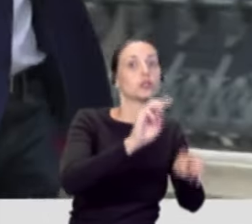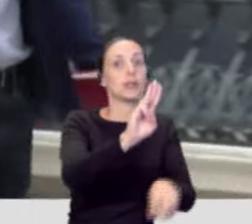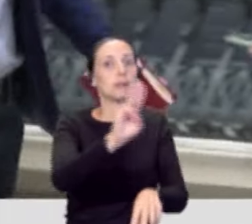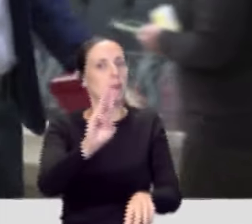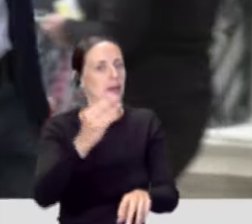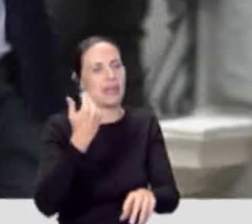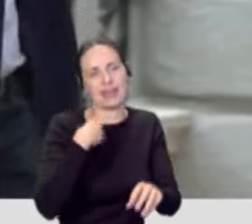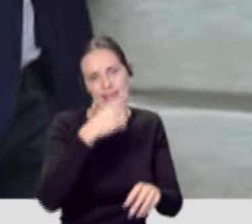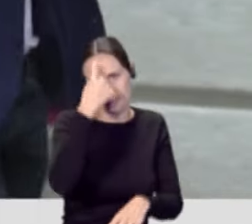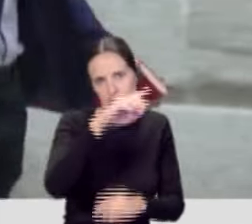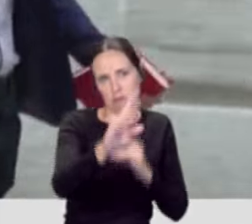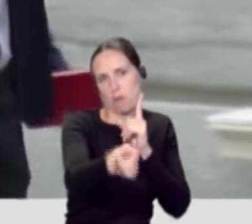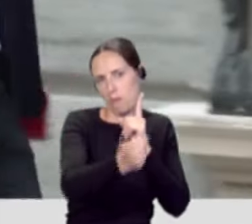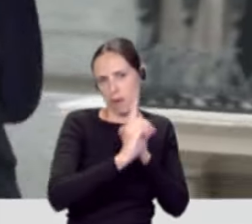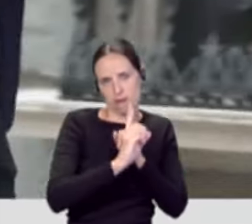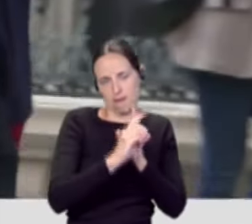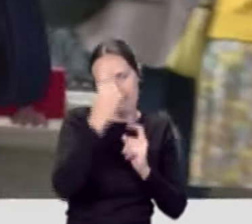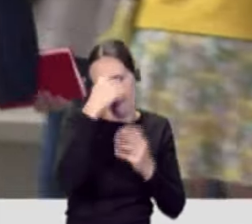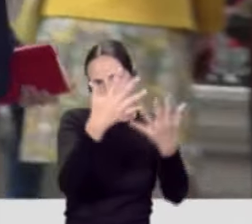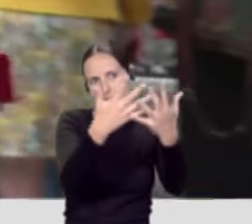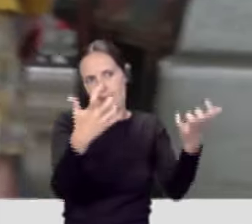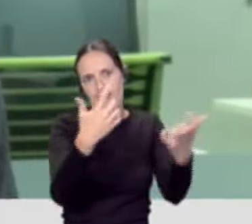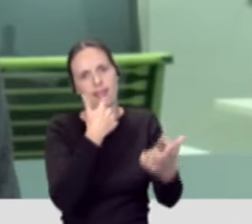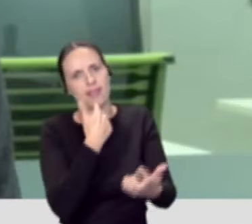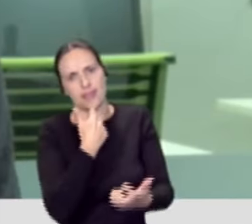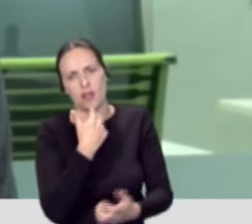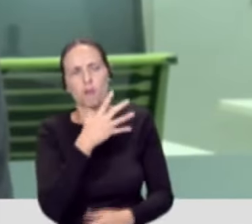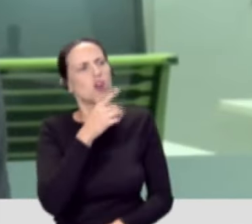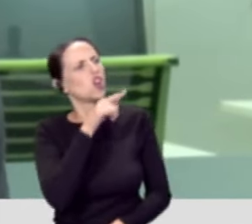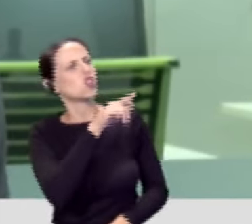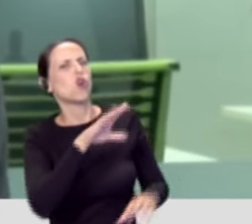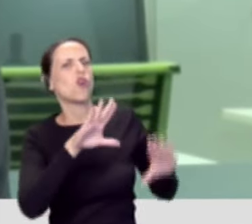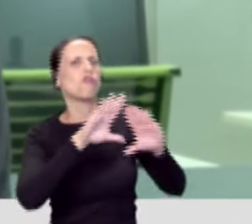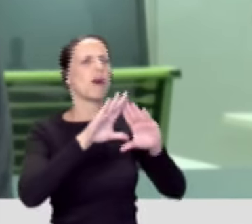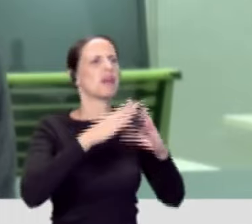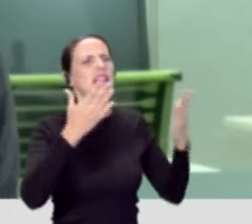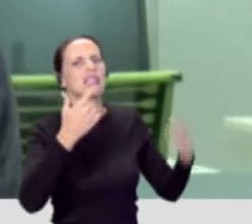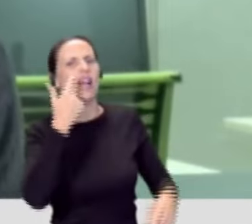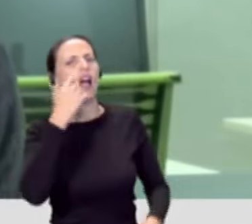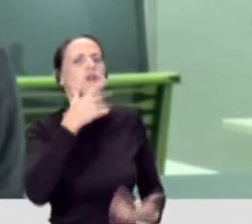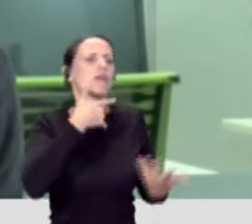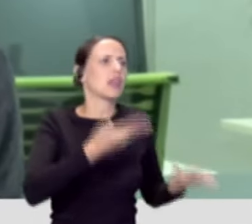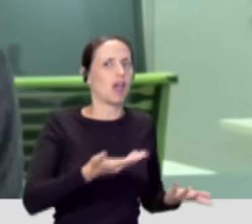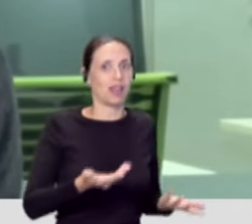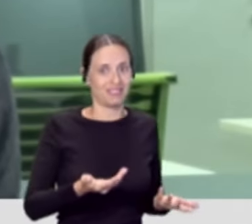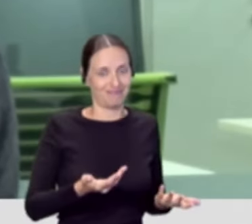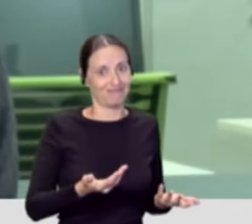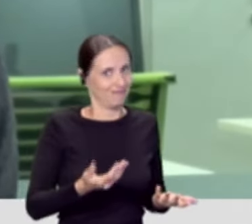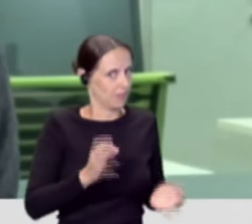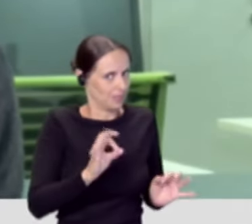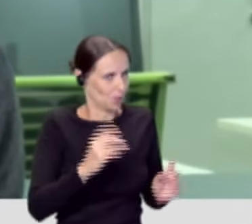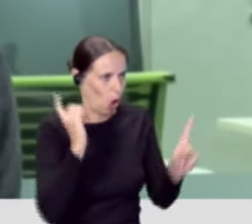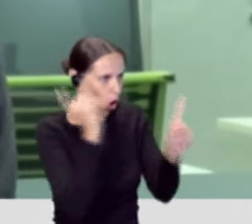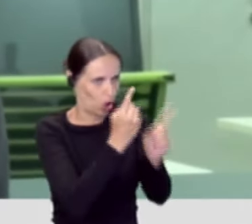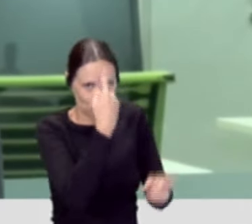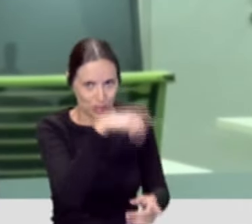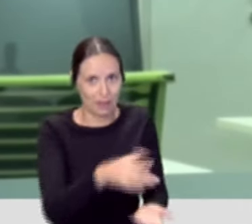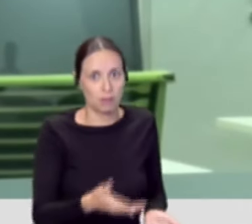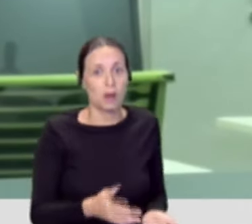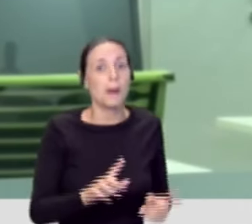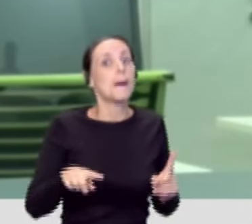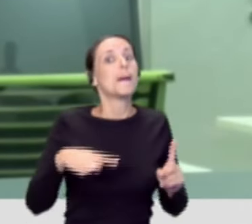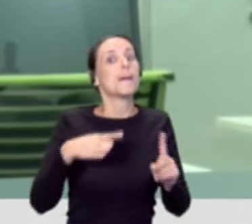hemos escuchado frases diciendo, evidentemente tu propuesta, que eres tan feminista, etcétera, mira dónde están, y además incluso cargando. Estamos hablando de los mismos